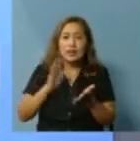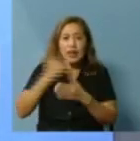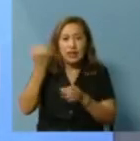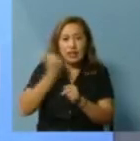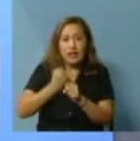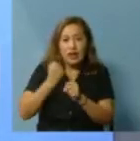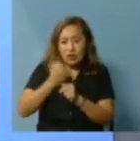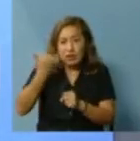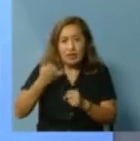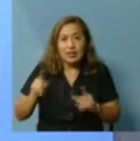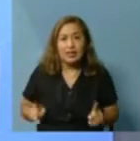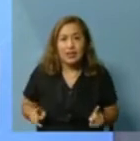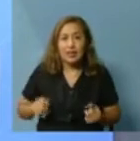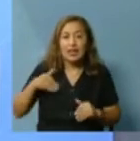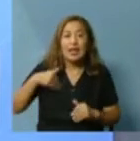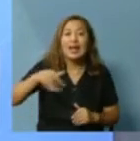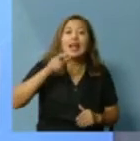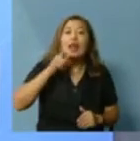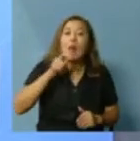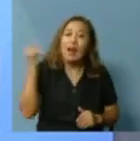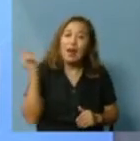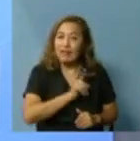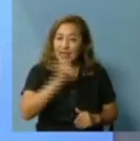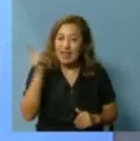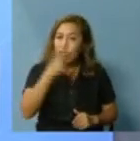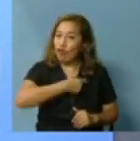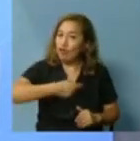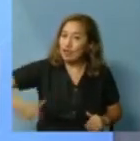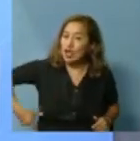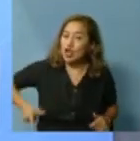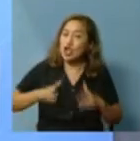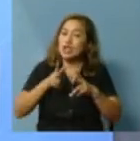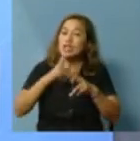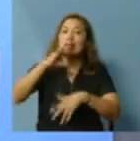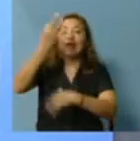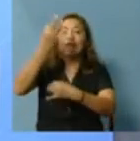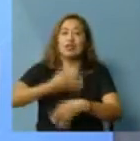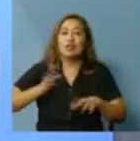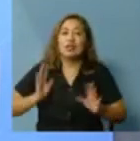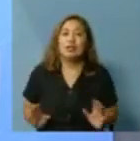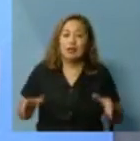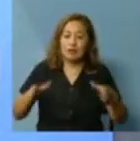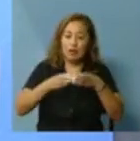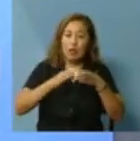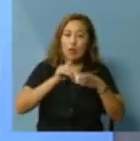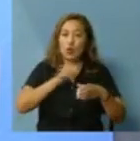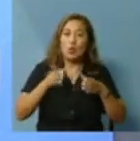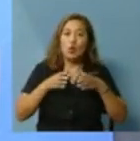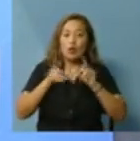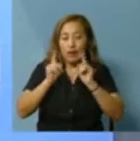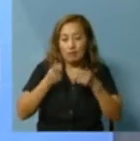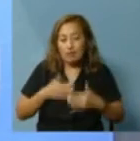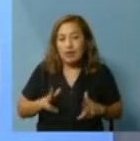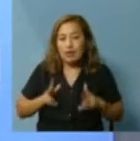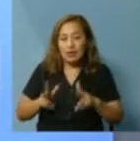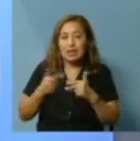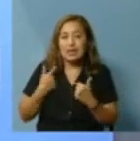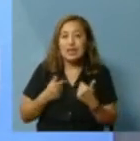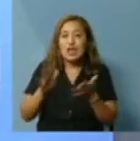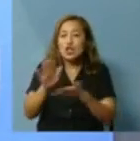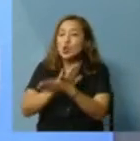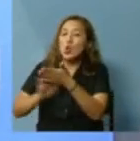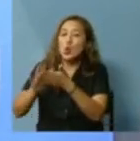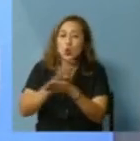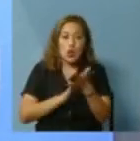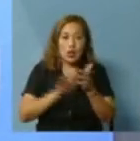para que sepan que la palabra empeñada de nuestro gobernador y de todo el equipo que lo acompaña están dando